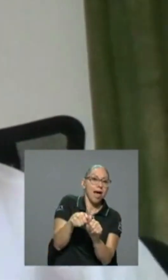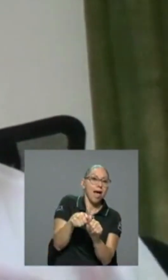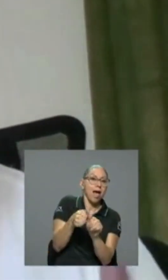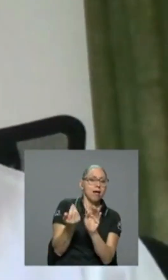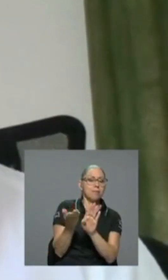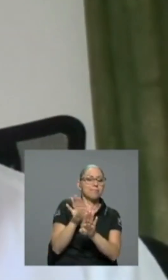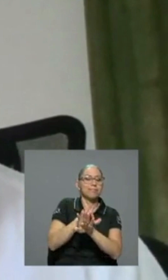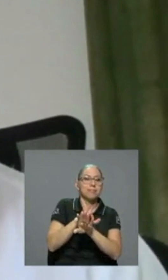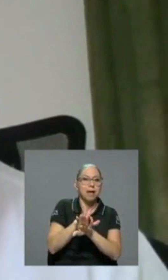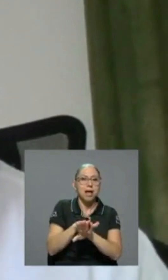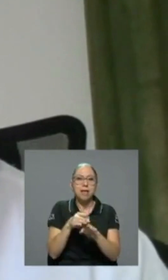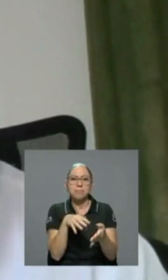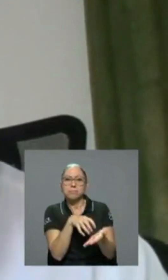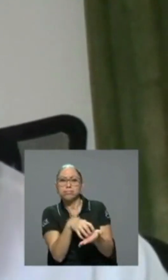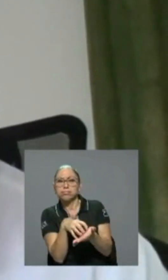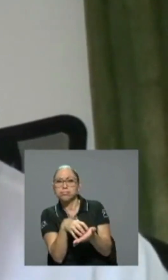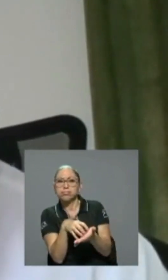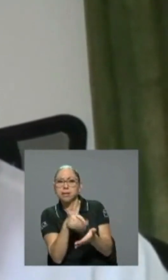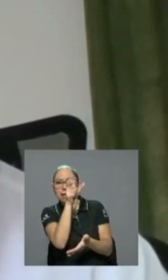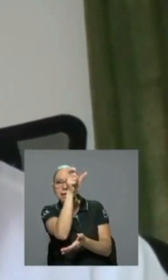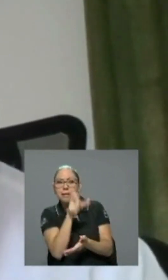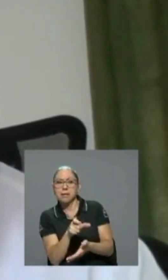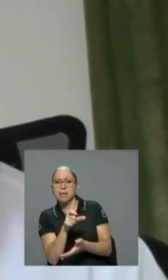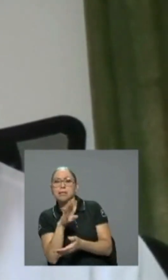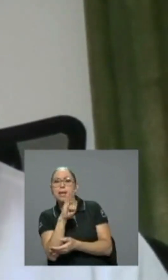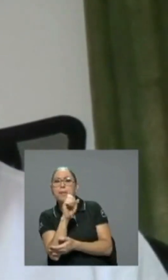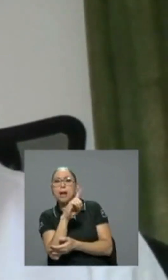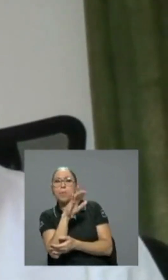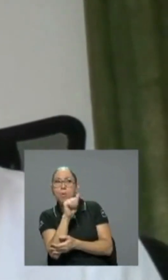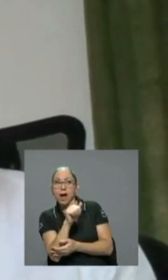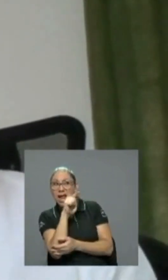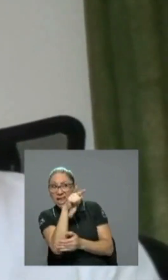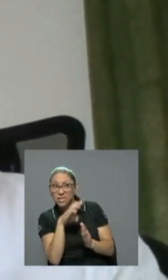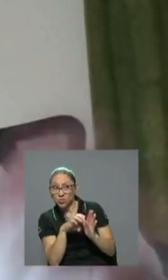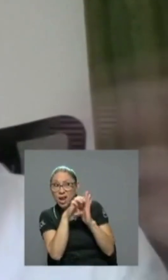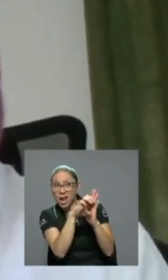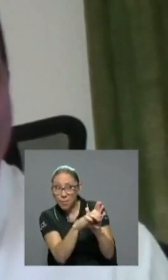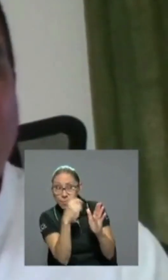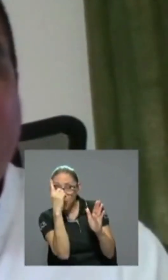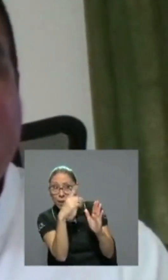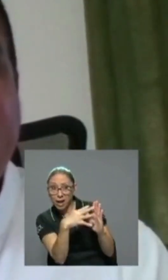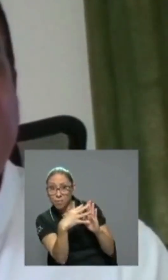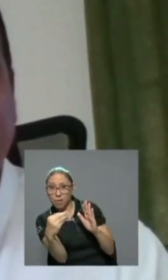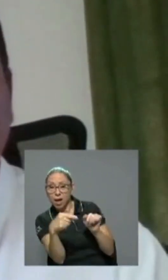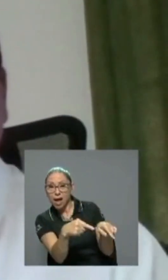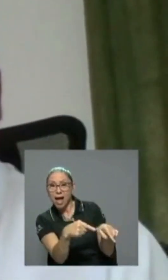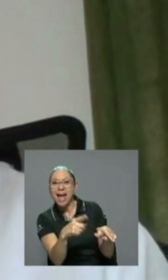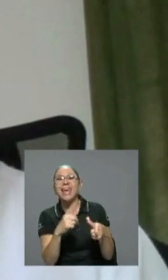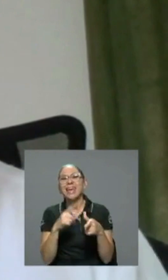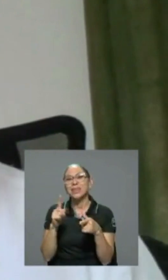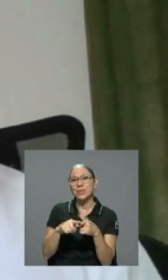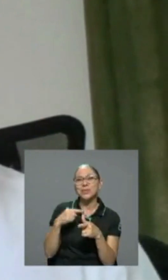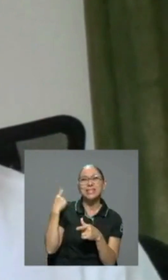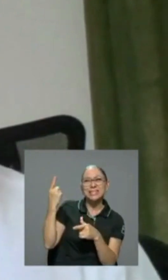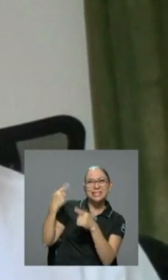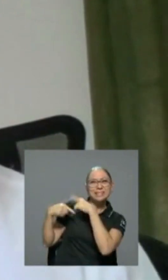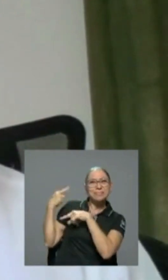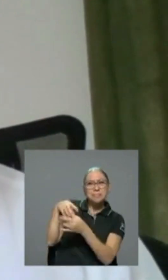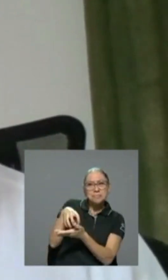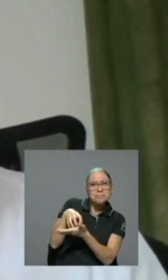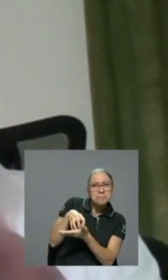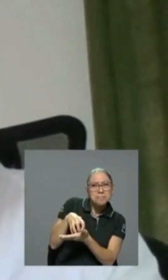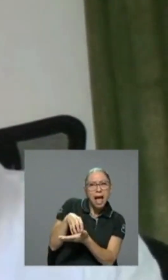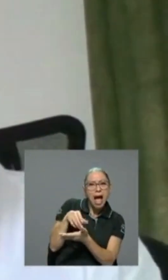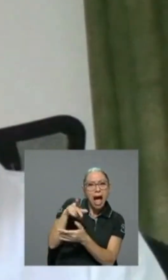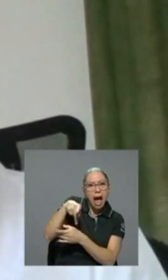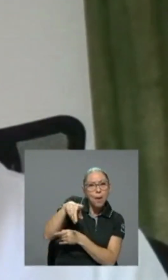un ejemplo a seguir para las generaciones futuras de Panamá. Entonces, hay un cuestionamiento tanto a Porras en ese tiempo como al propio